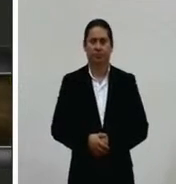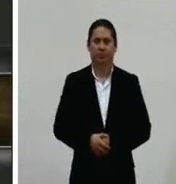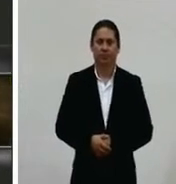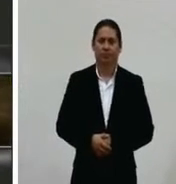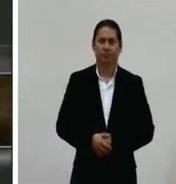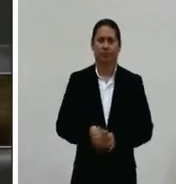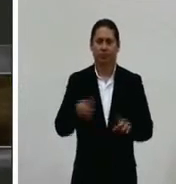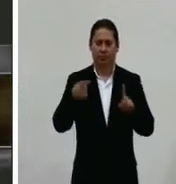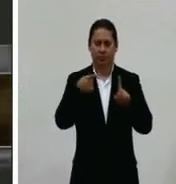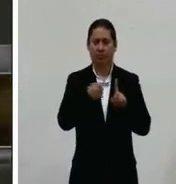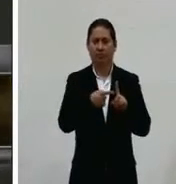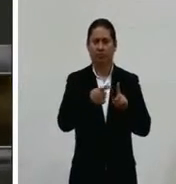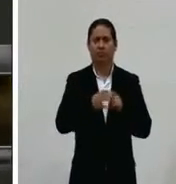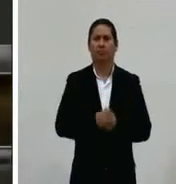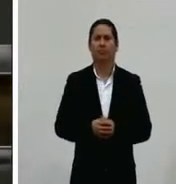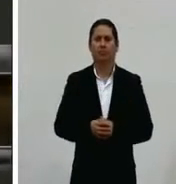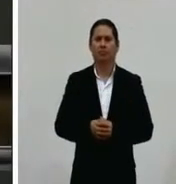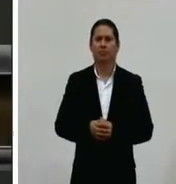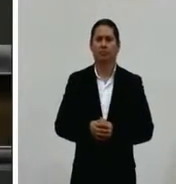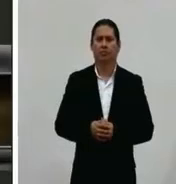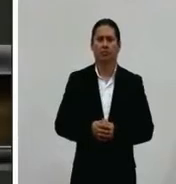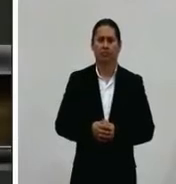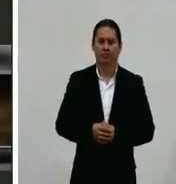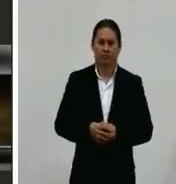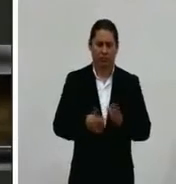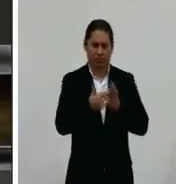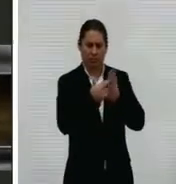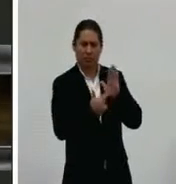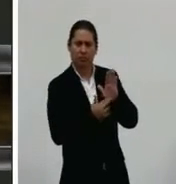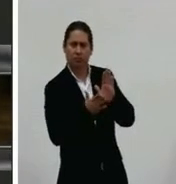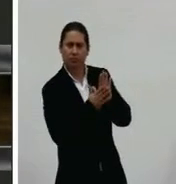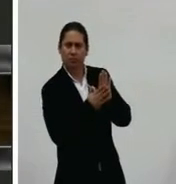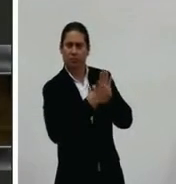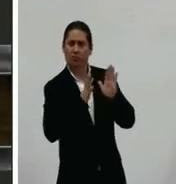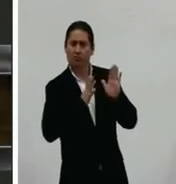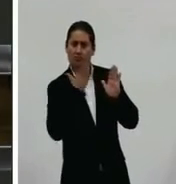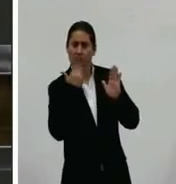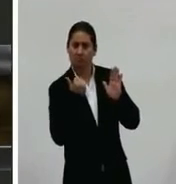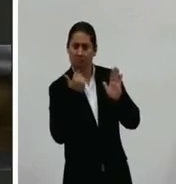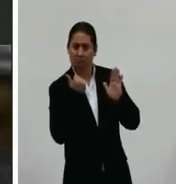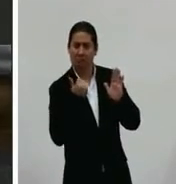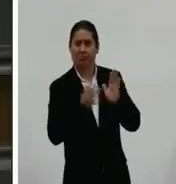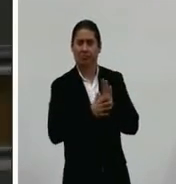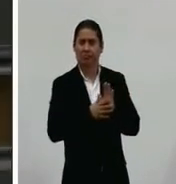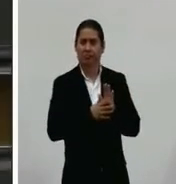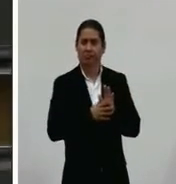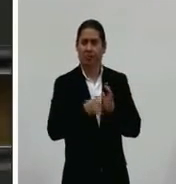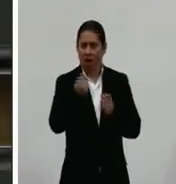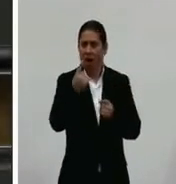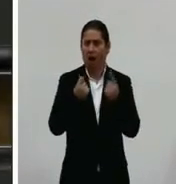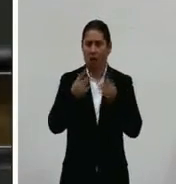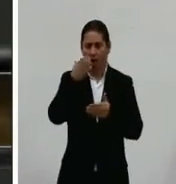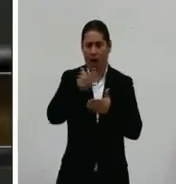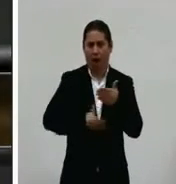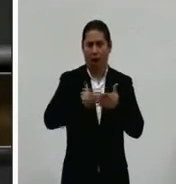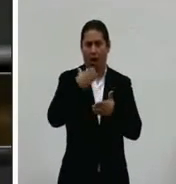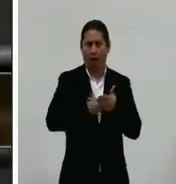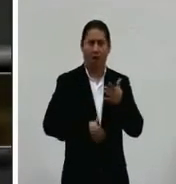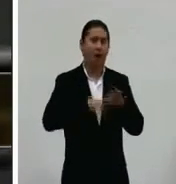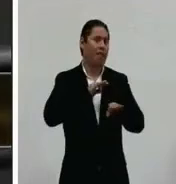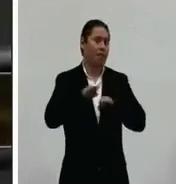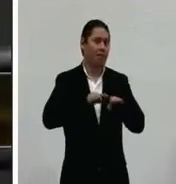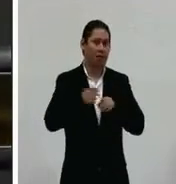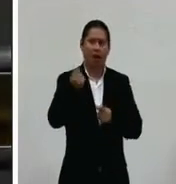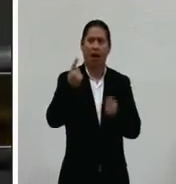insoslayable señalar que al no estar dentro del marco legal este derecho, que si bien aparece en algunos contratos colectivos de